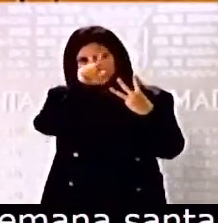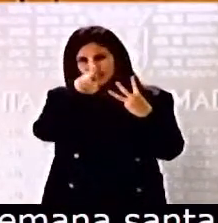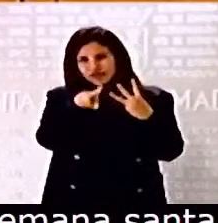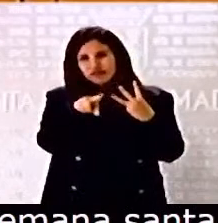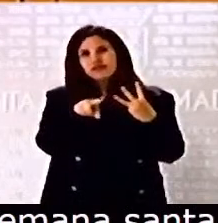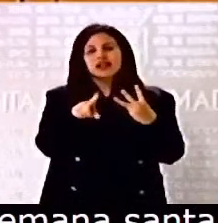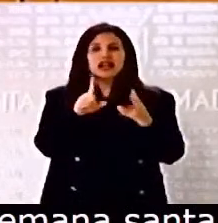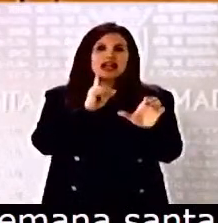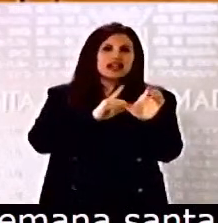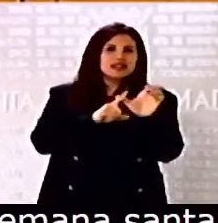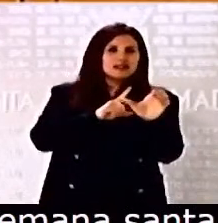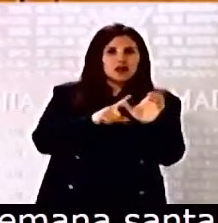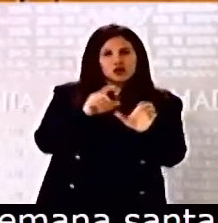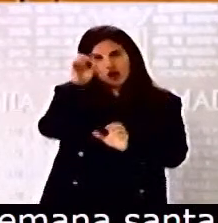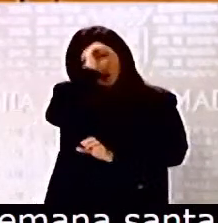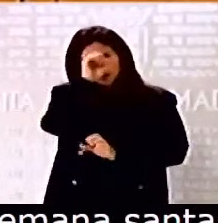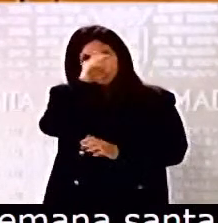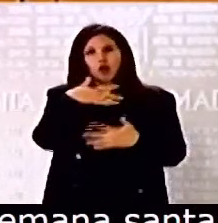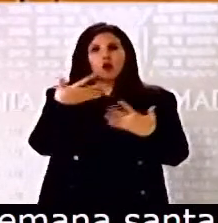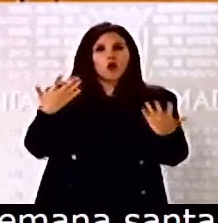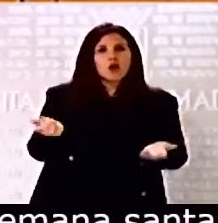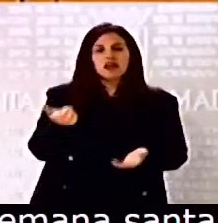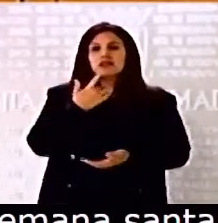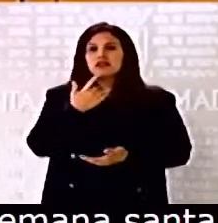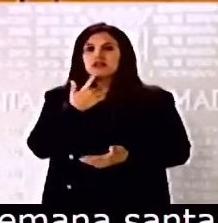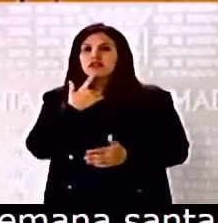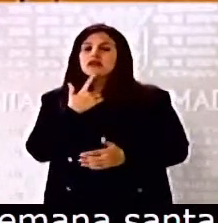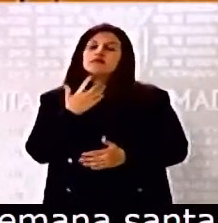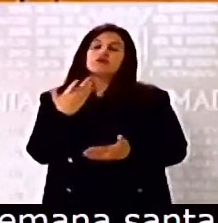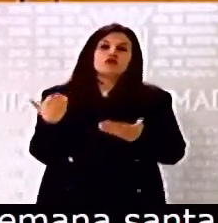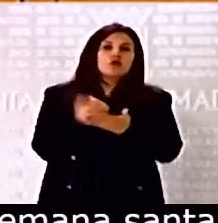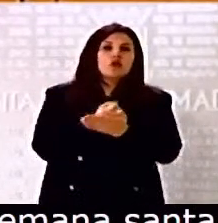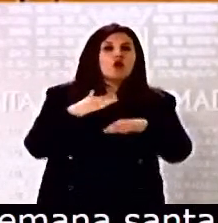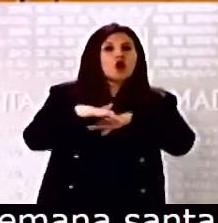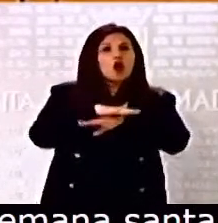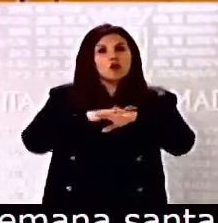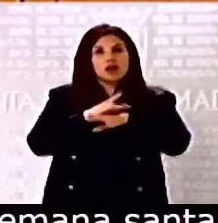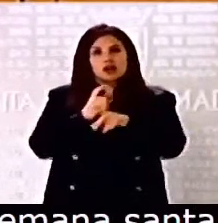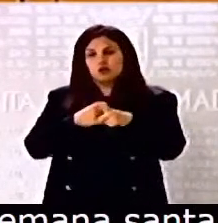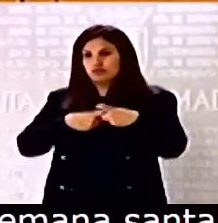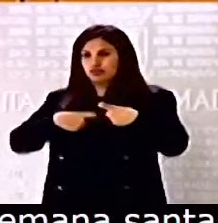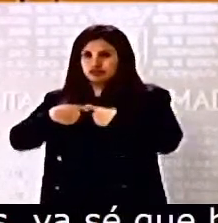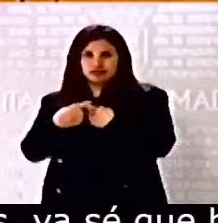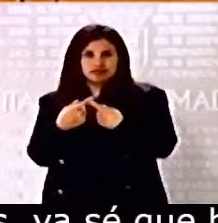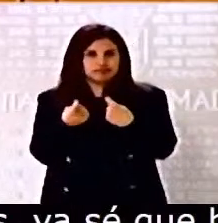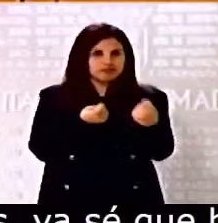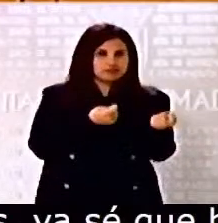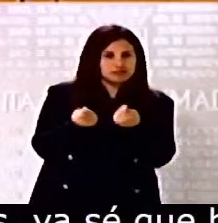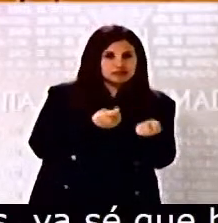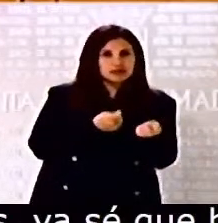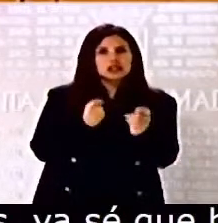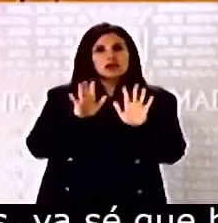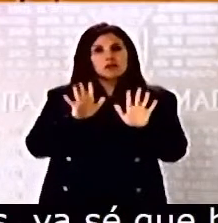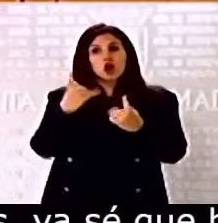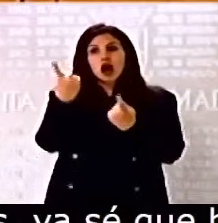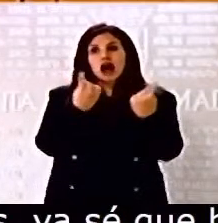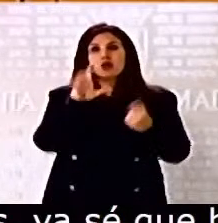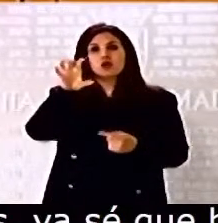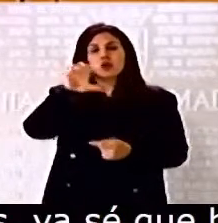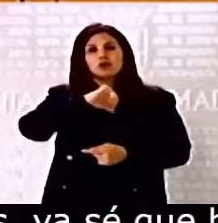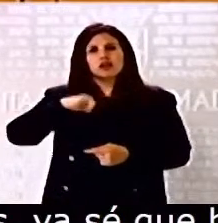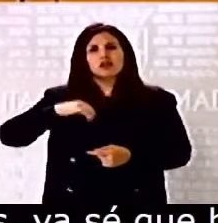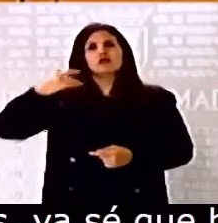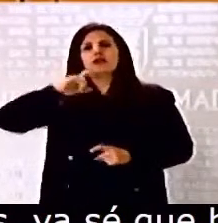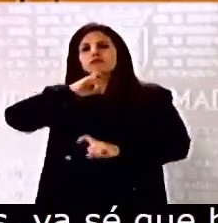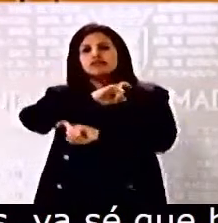algunas de ellas. Ya sé que ha hablado de cogobernanza y que no tienen problema en endurecerla si fuera necesario, pero algunas comunidades ya han